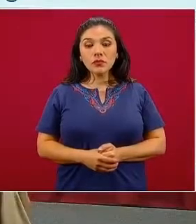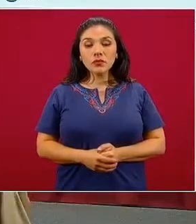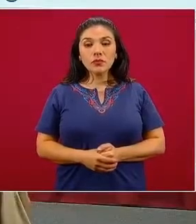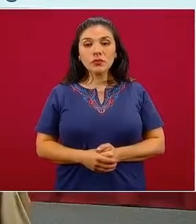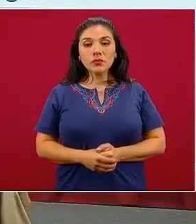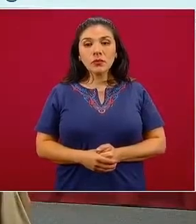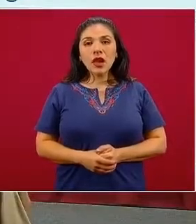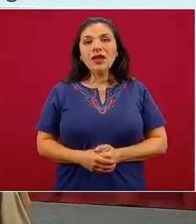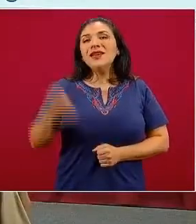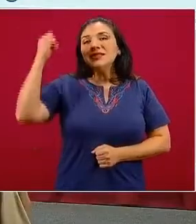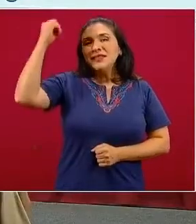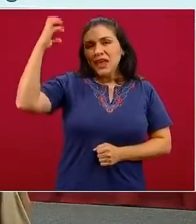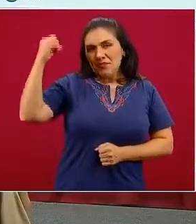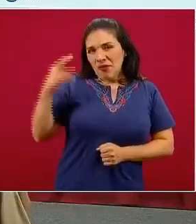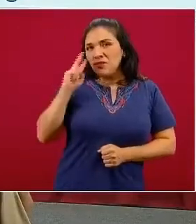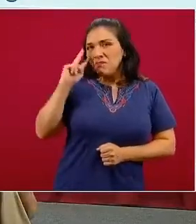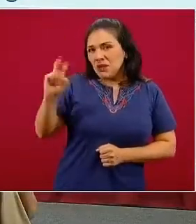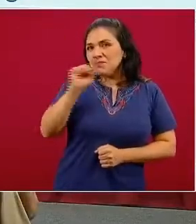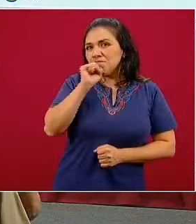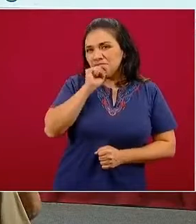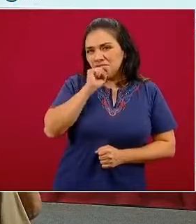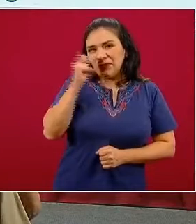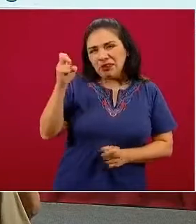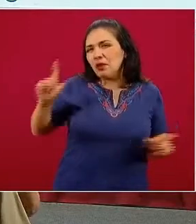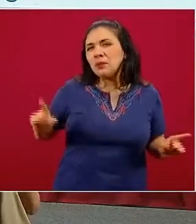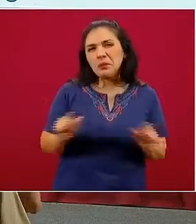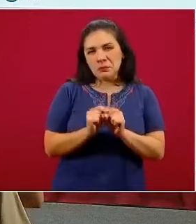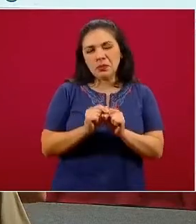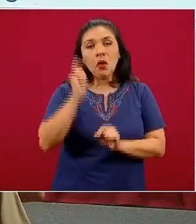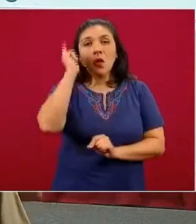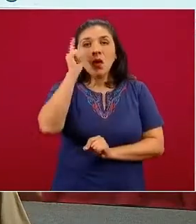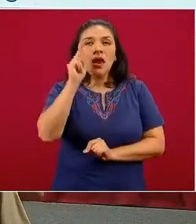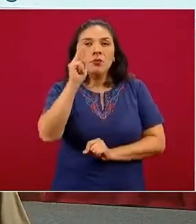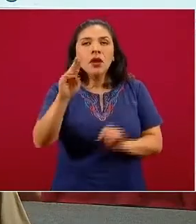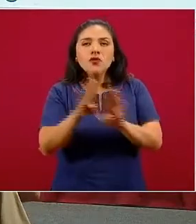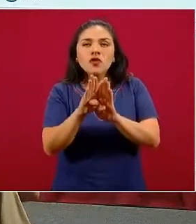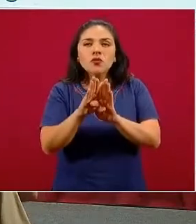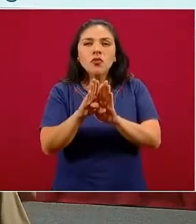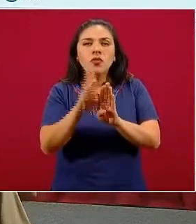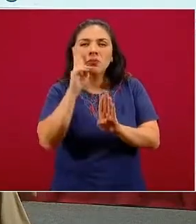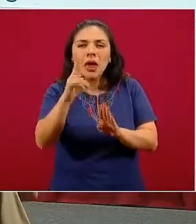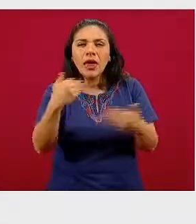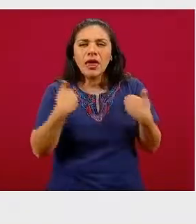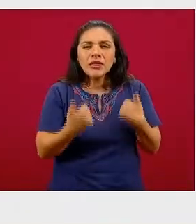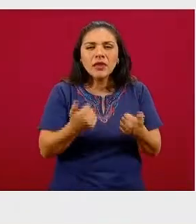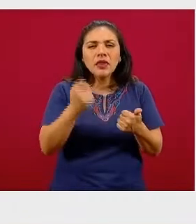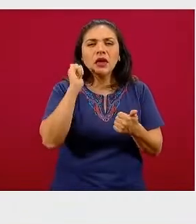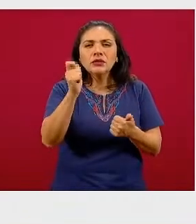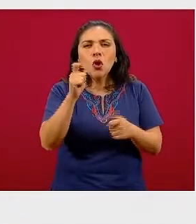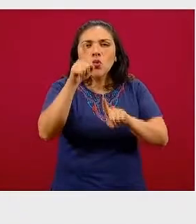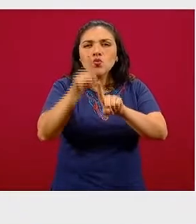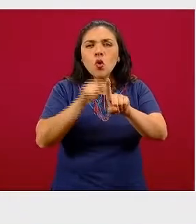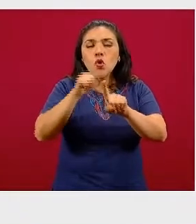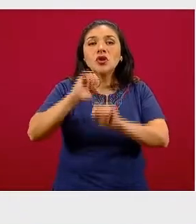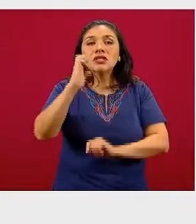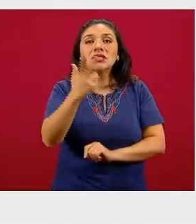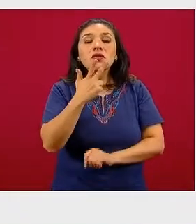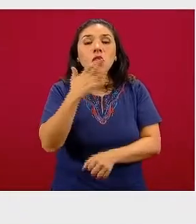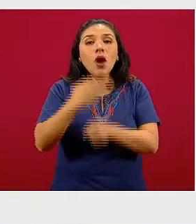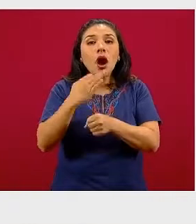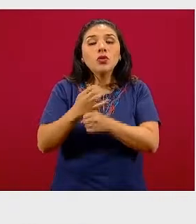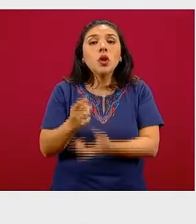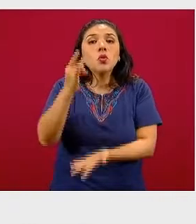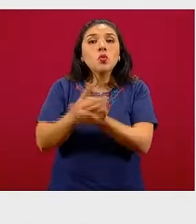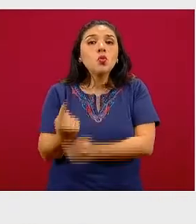El semáforo aquí está precisamente en síntesis. Espero que el contraste de la pantalla distinga correctamente que Chihuahua es de momento el